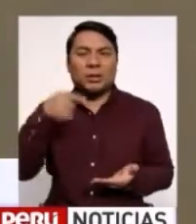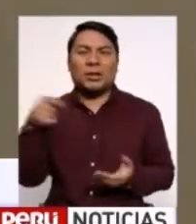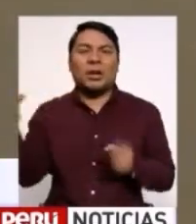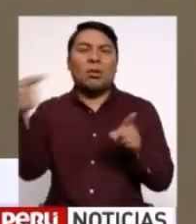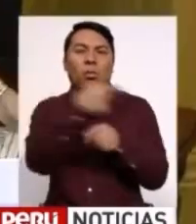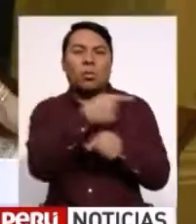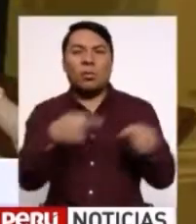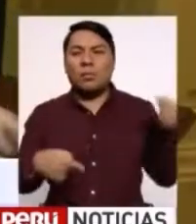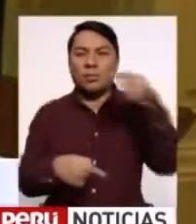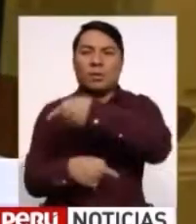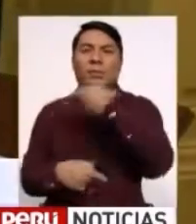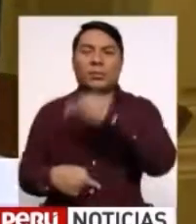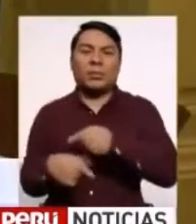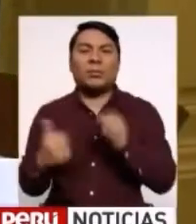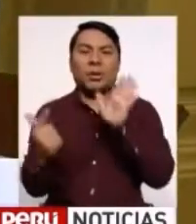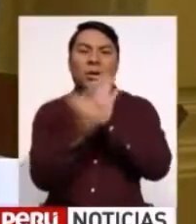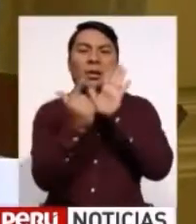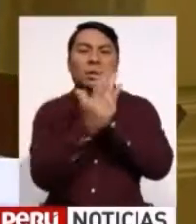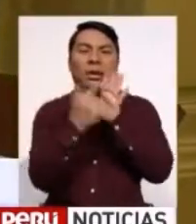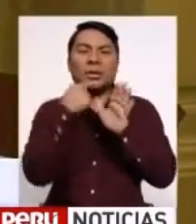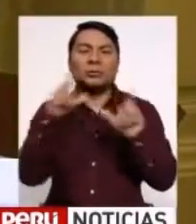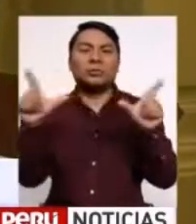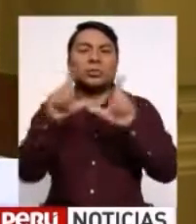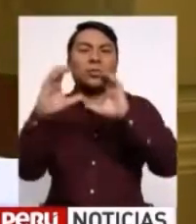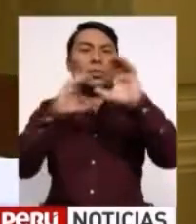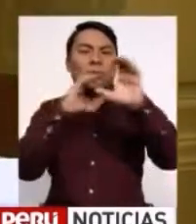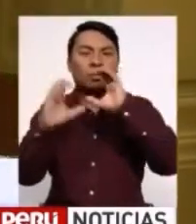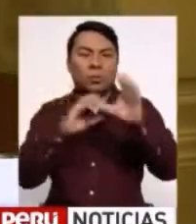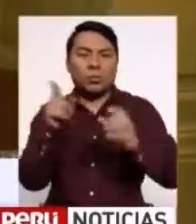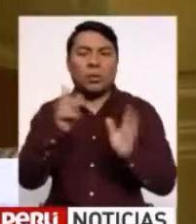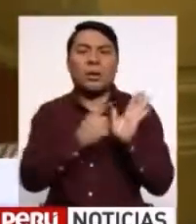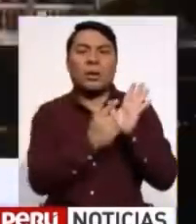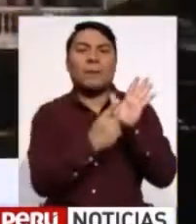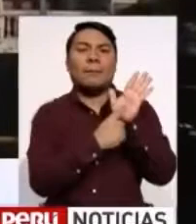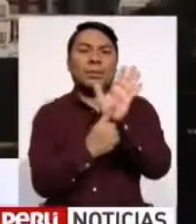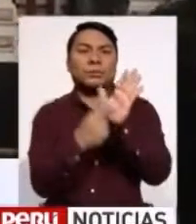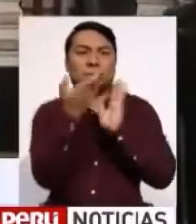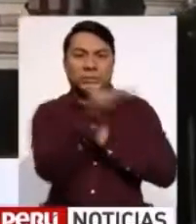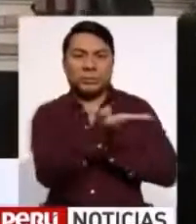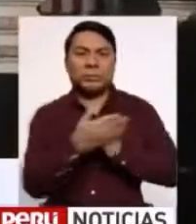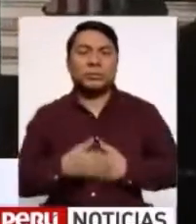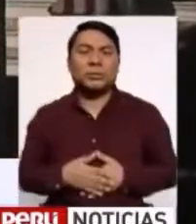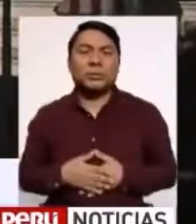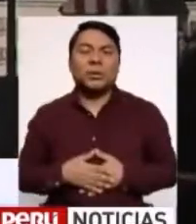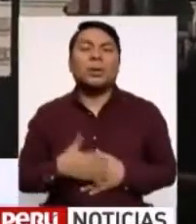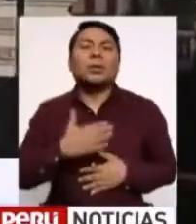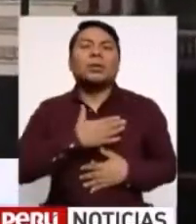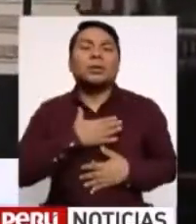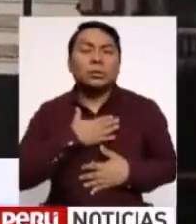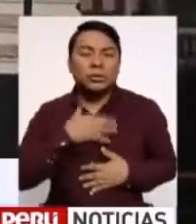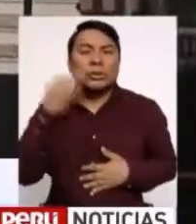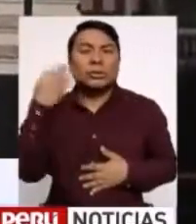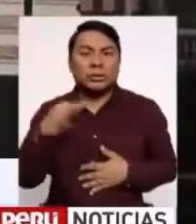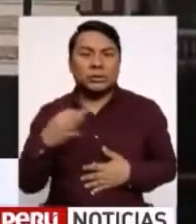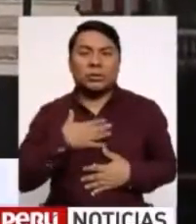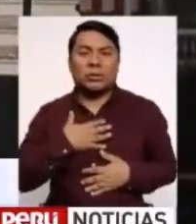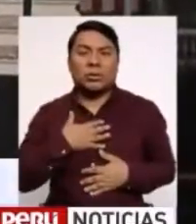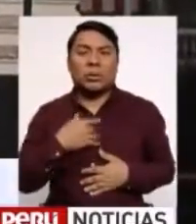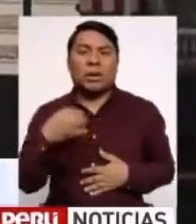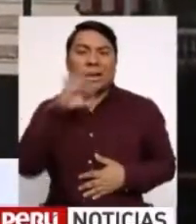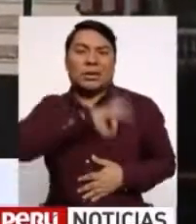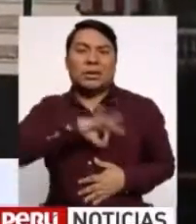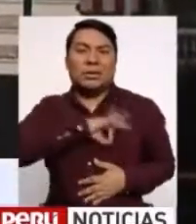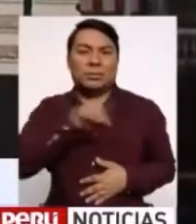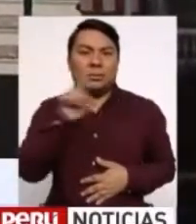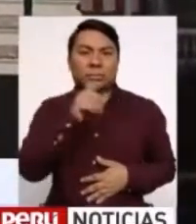tiene que ver con el proyecto de ley sobre medios de comunicación que presentó yo he tocado con grandes intereses con la